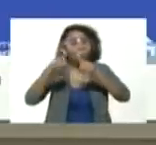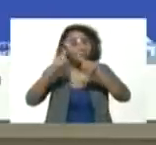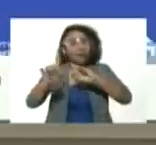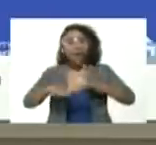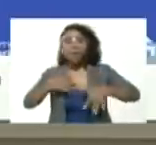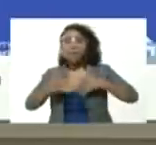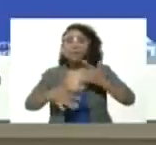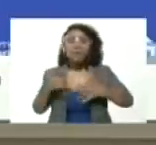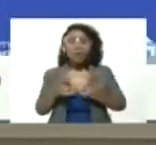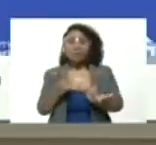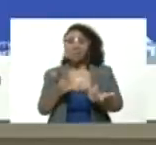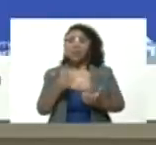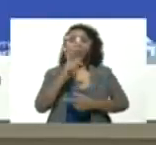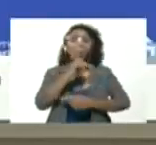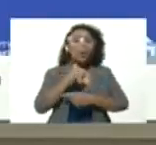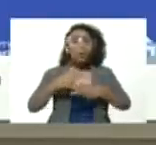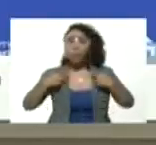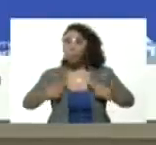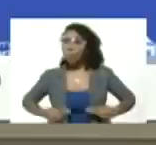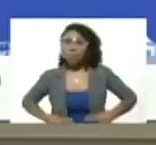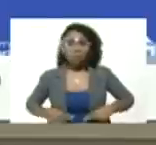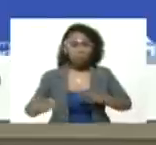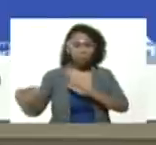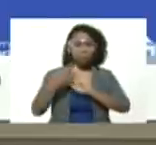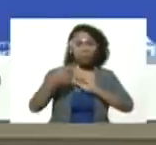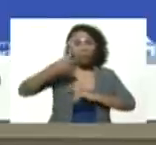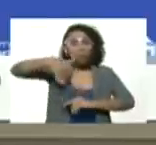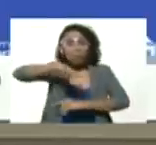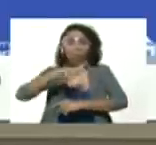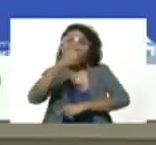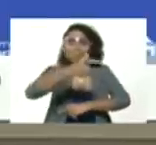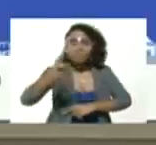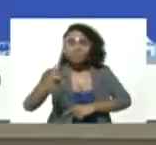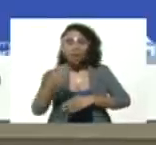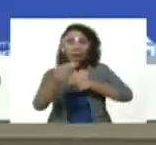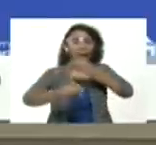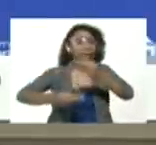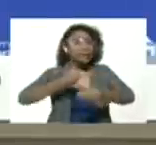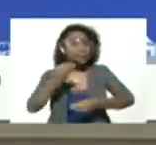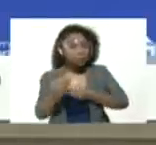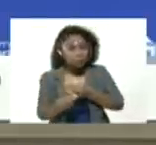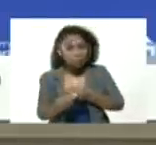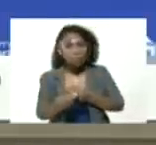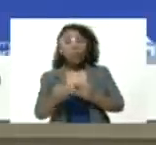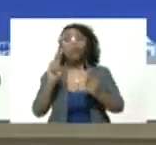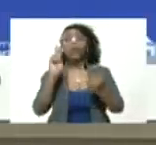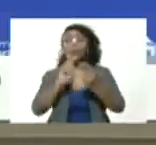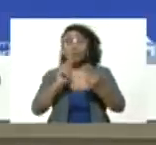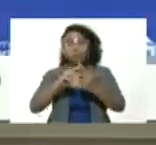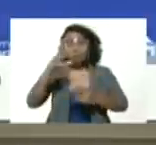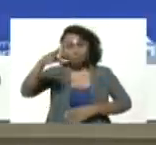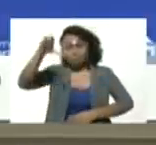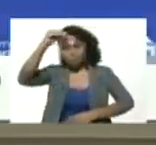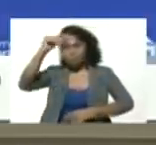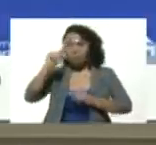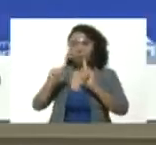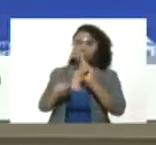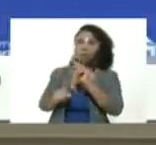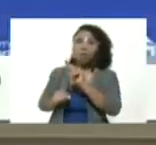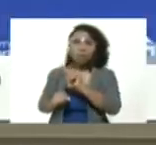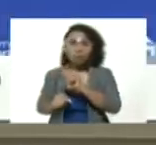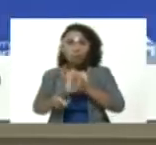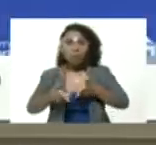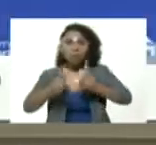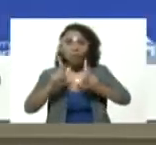actos inhumanos contra la población civil venezolana, cometidos con conocimiento por autoridades